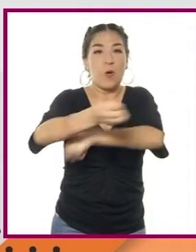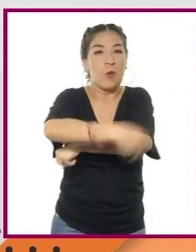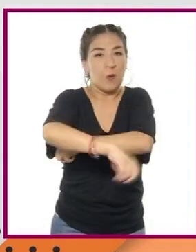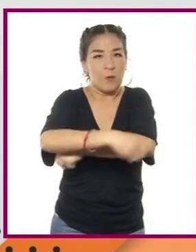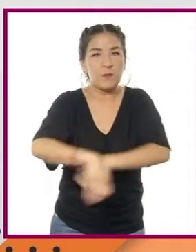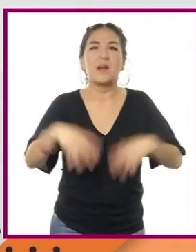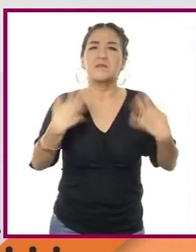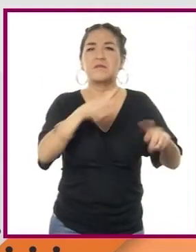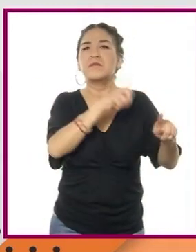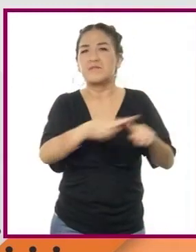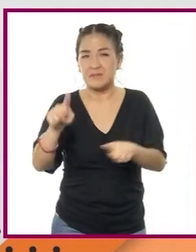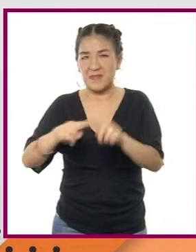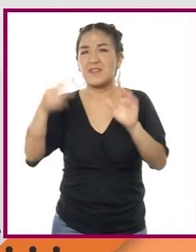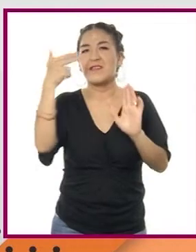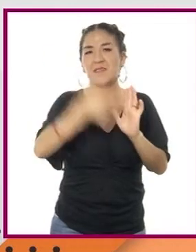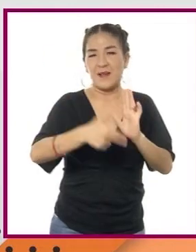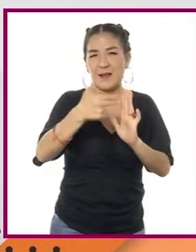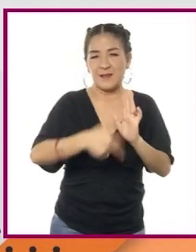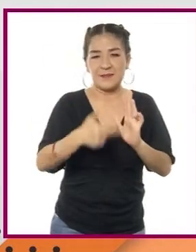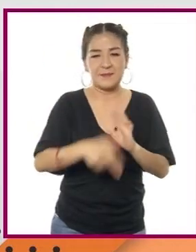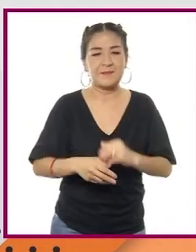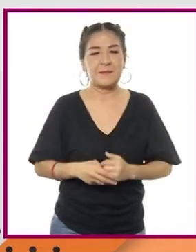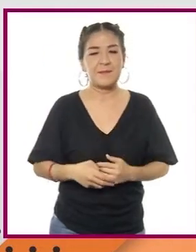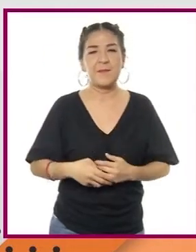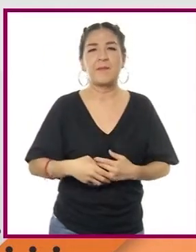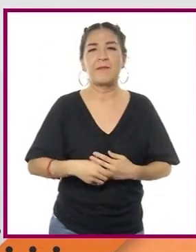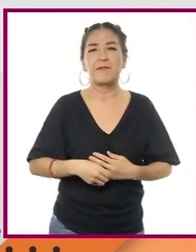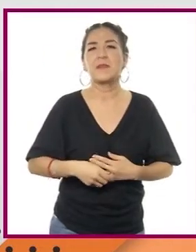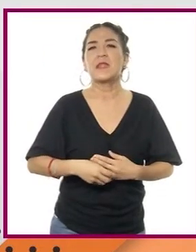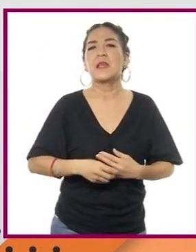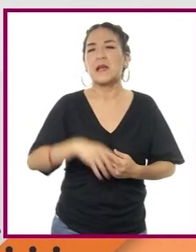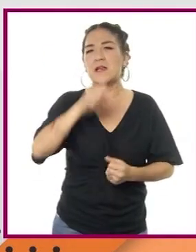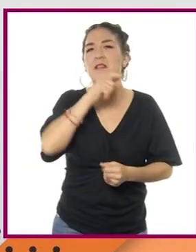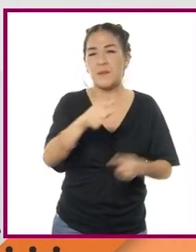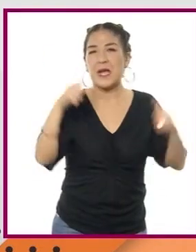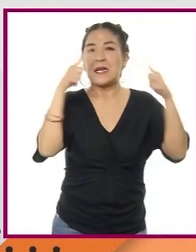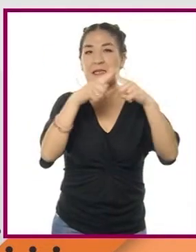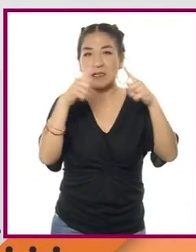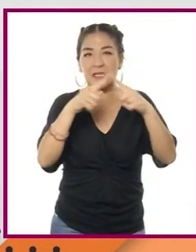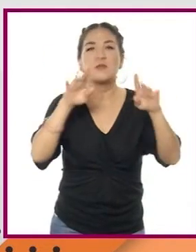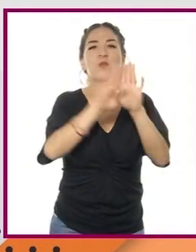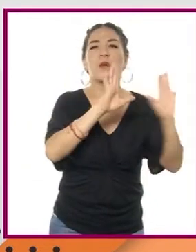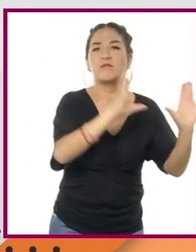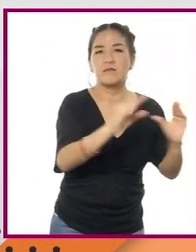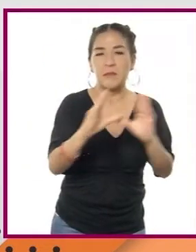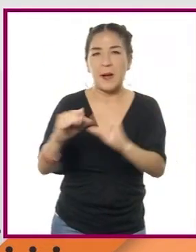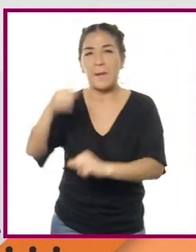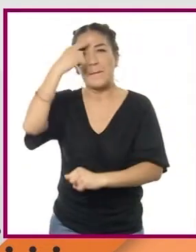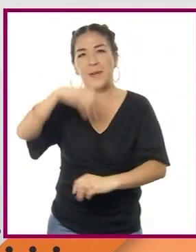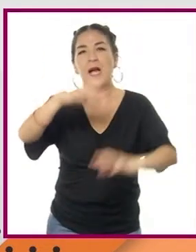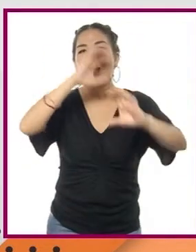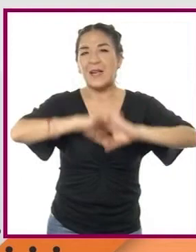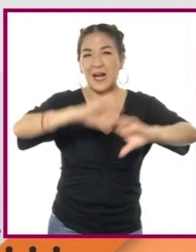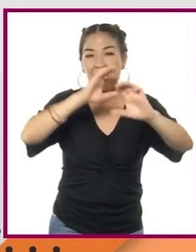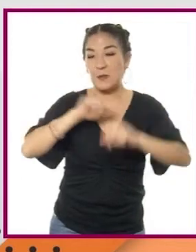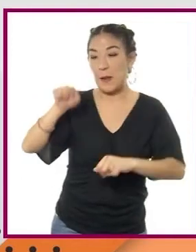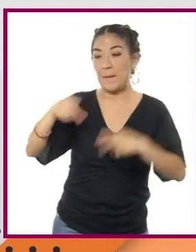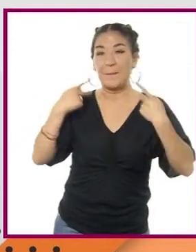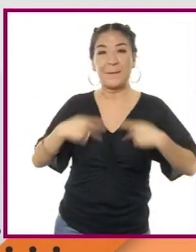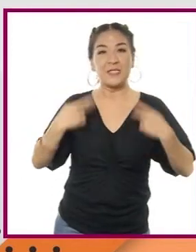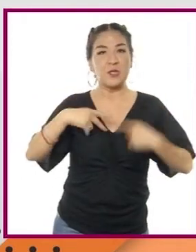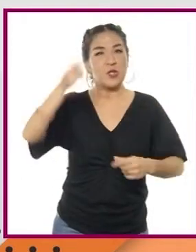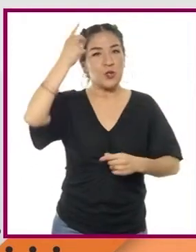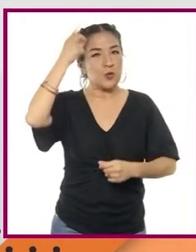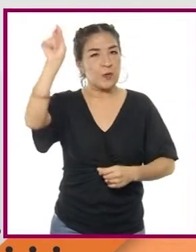de diferentes clases, además de la iglesia y las casas de cal y canto para el dueño y su mayordomo y